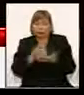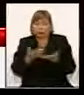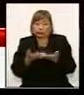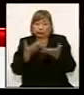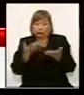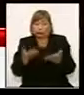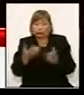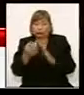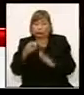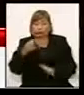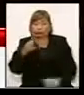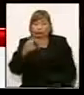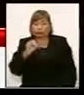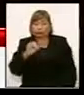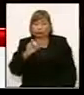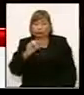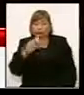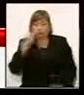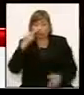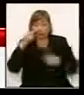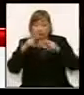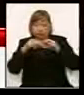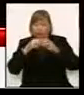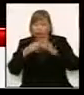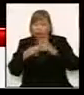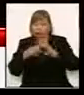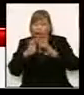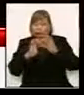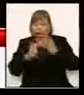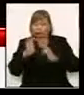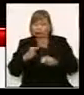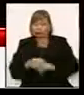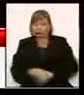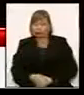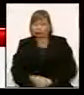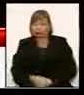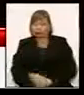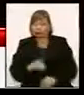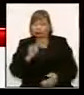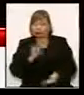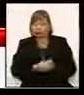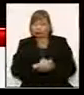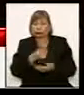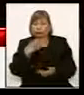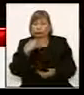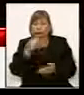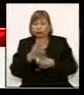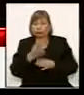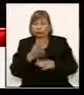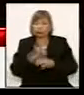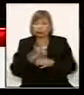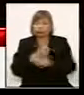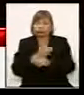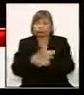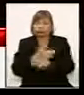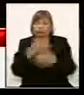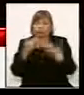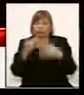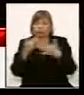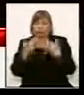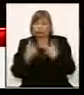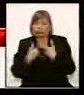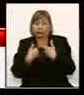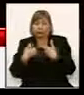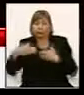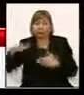en proinversión, está en evaluación, en la fase de evaluación, y que está desarrollándose, ya tiene la